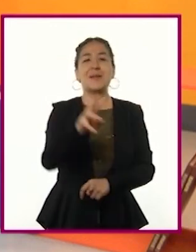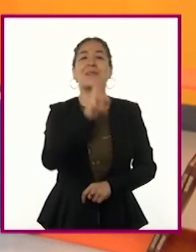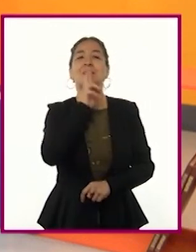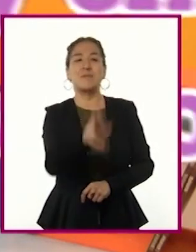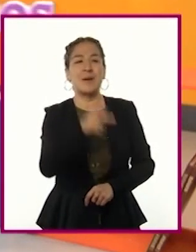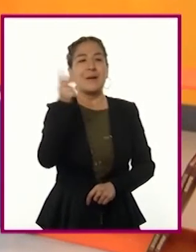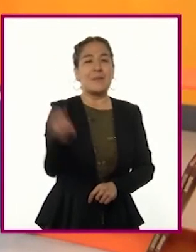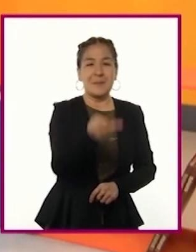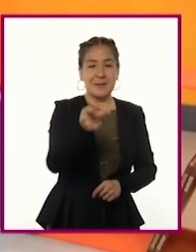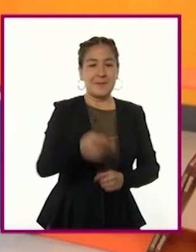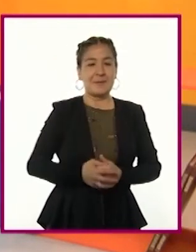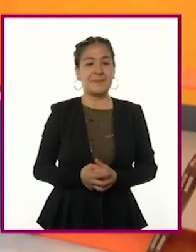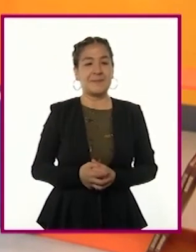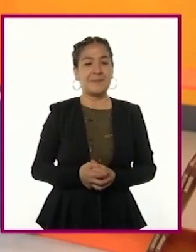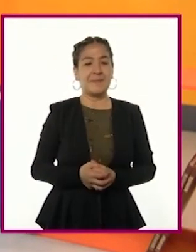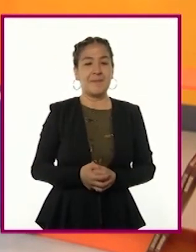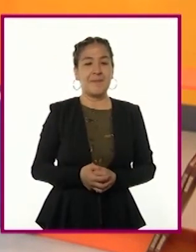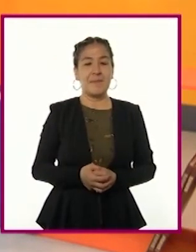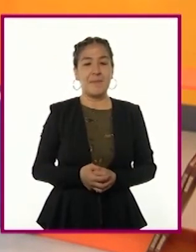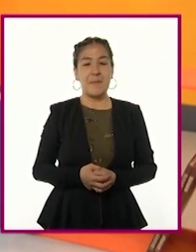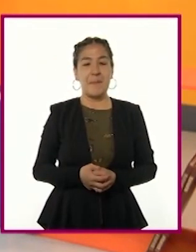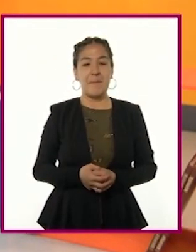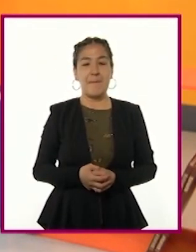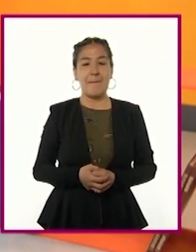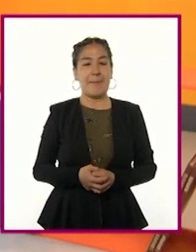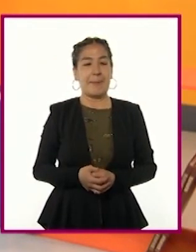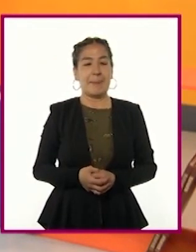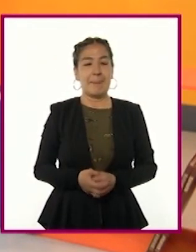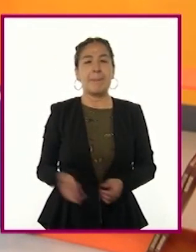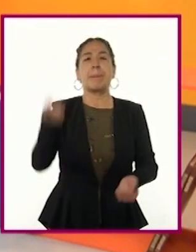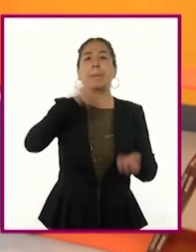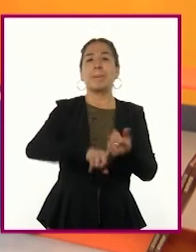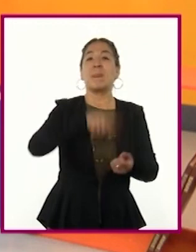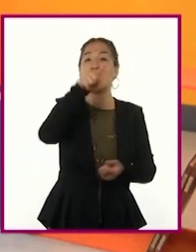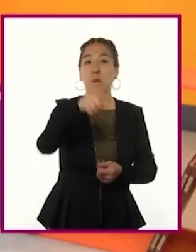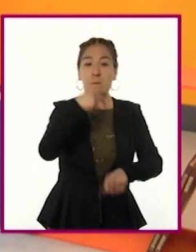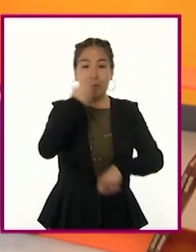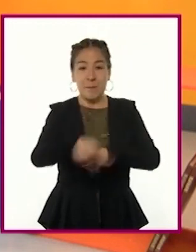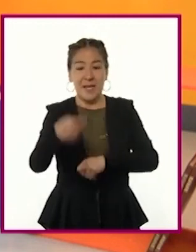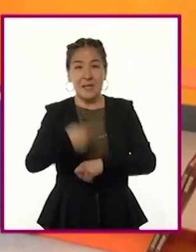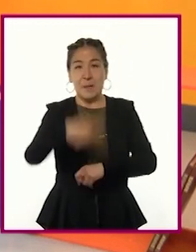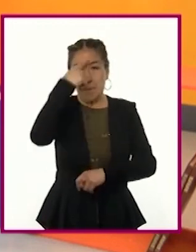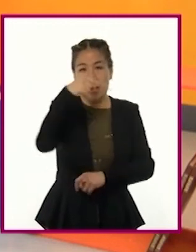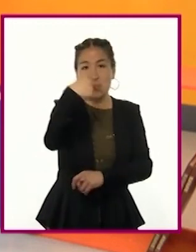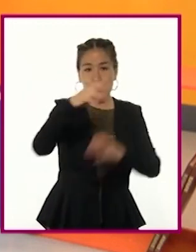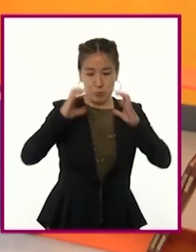siguiente pregunta. ¿Qué riesgos en su salud física y emocional